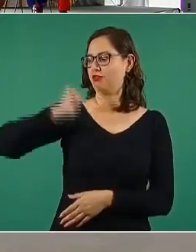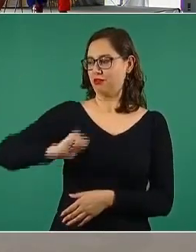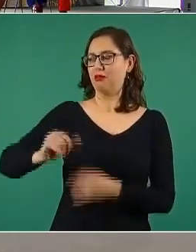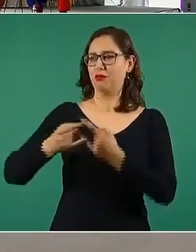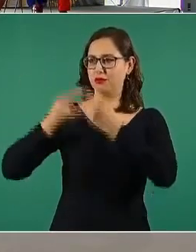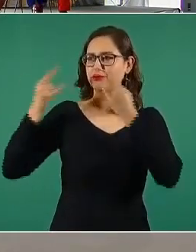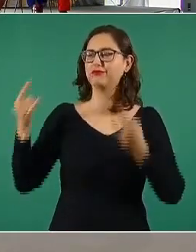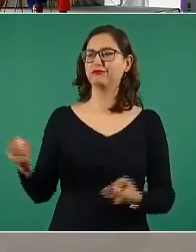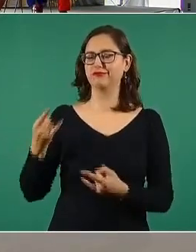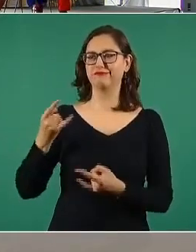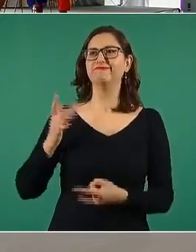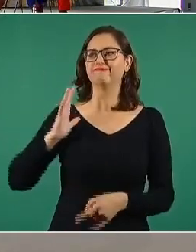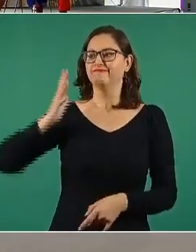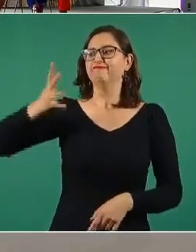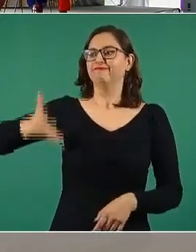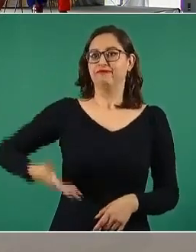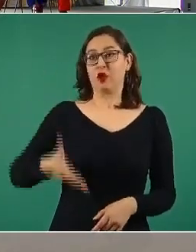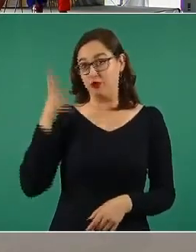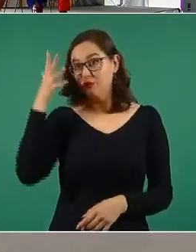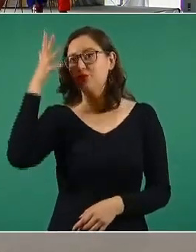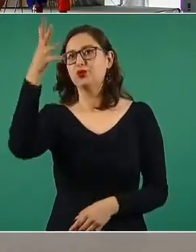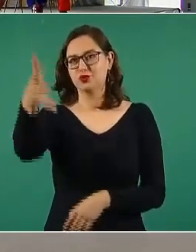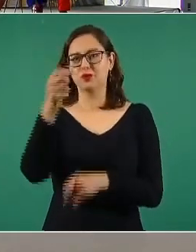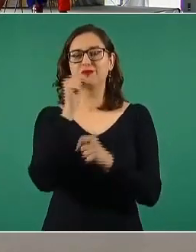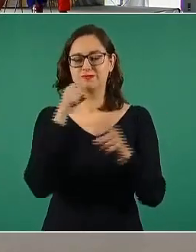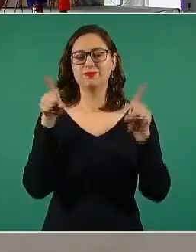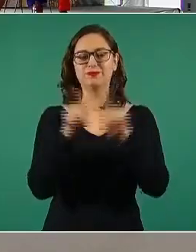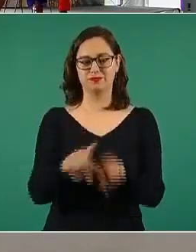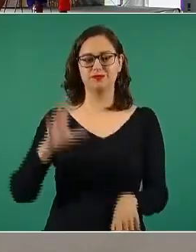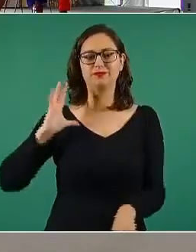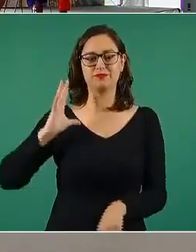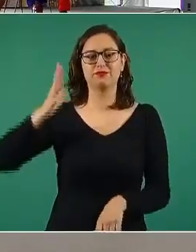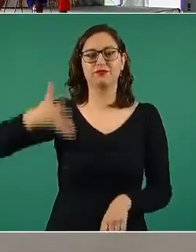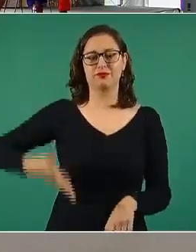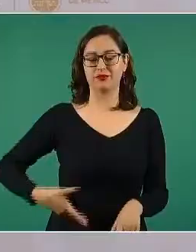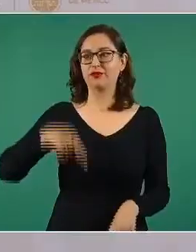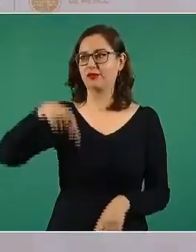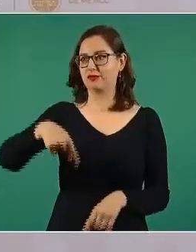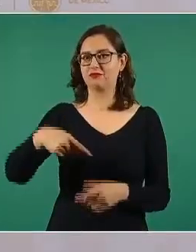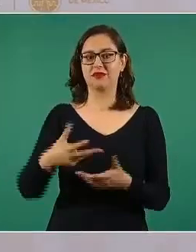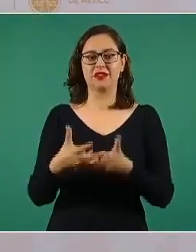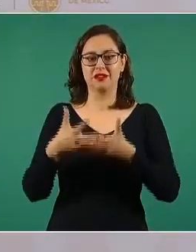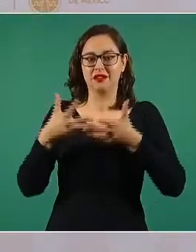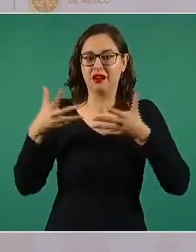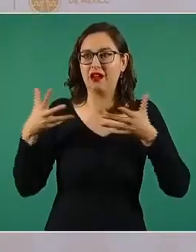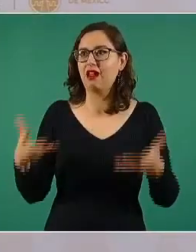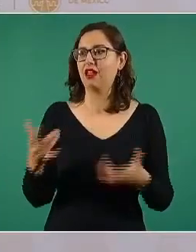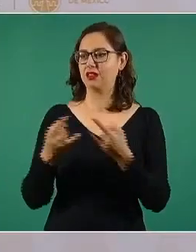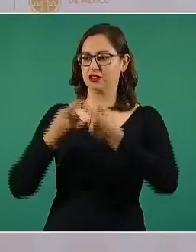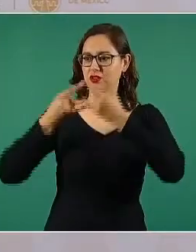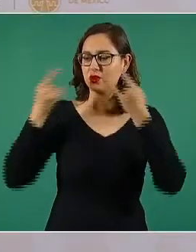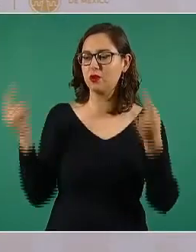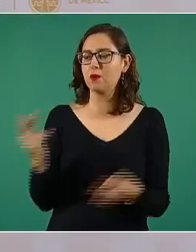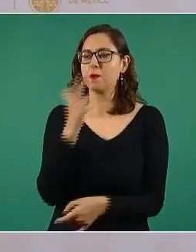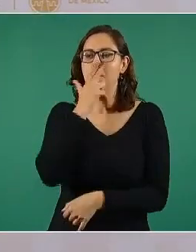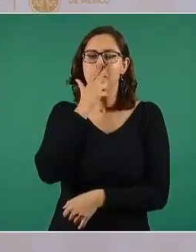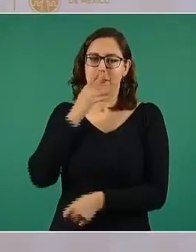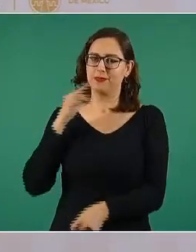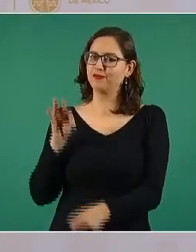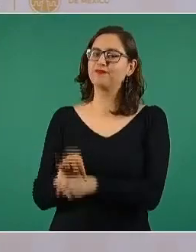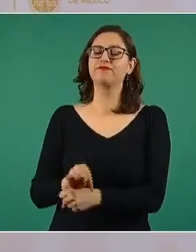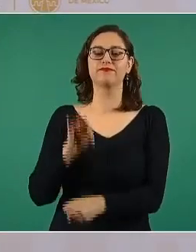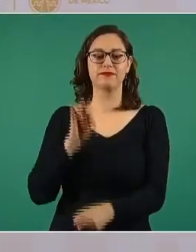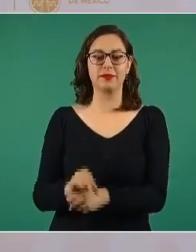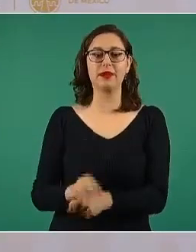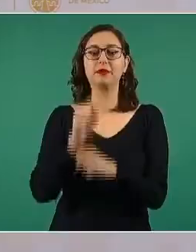porvenir, y estoy comprometida a defender nuestra grandeza milenaria, y a reivindicar